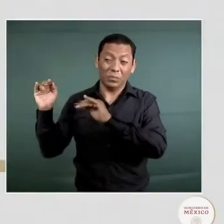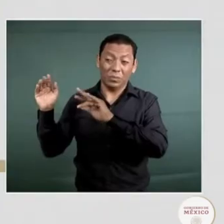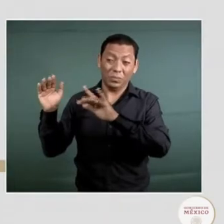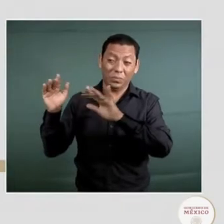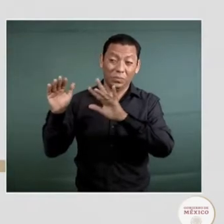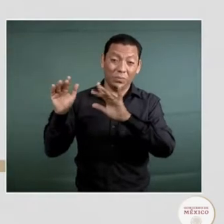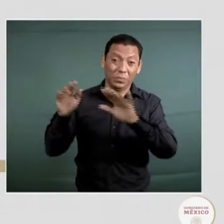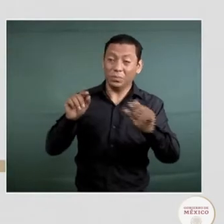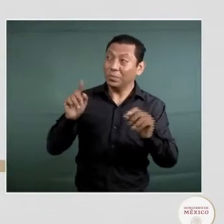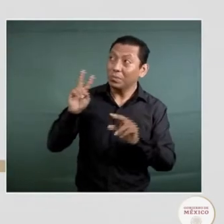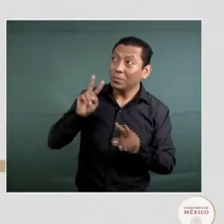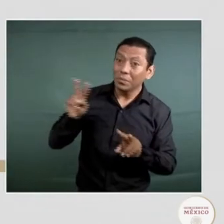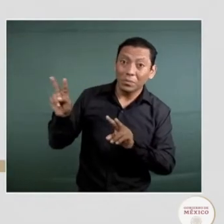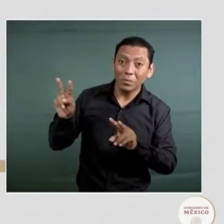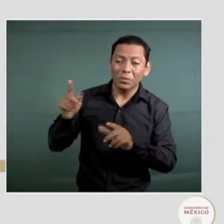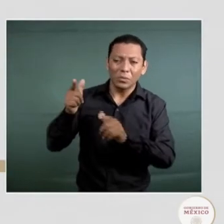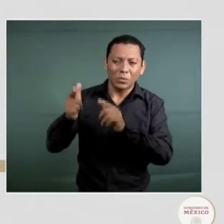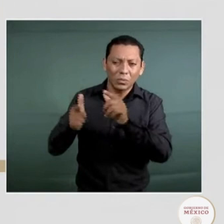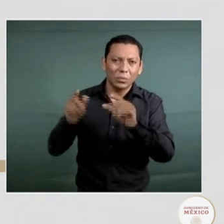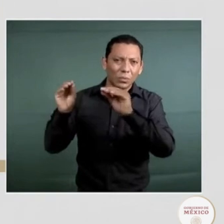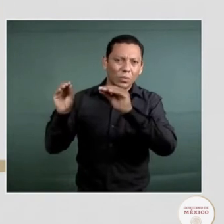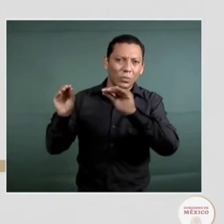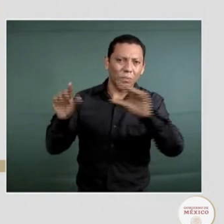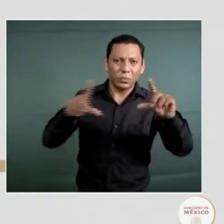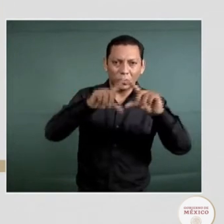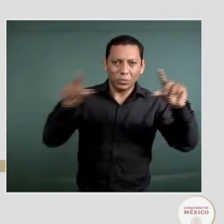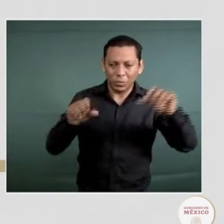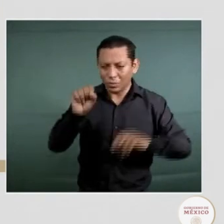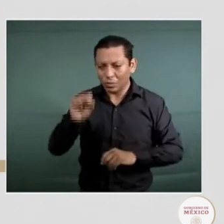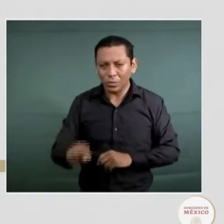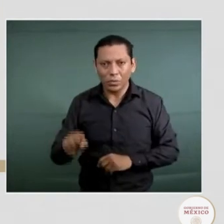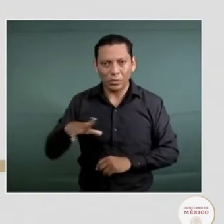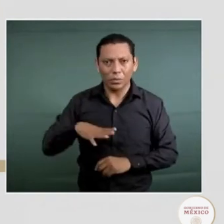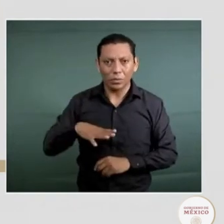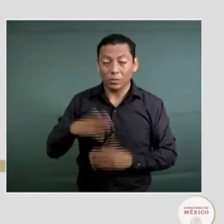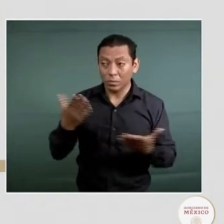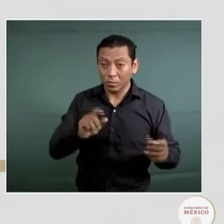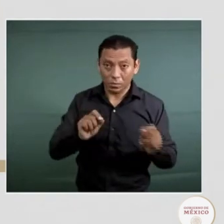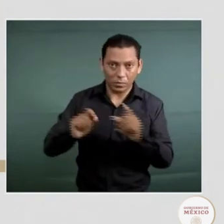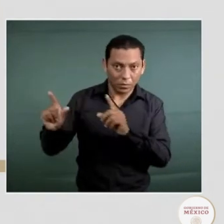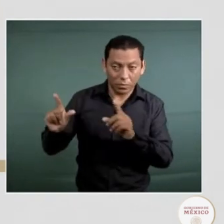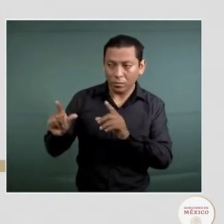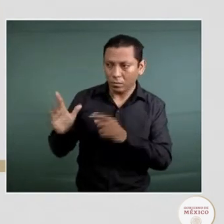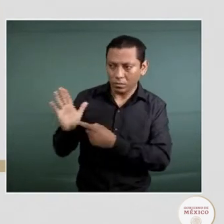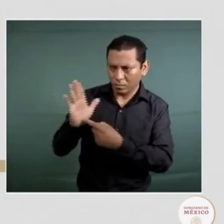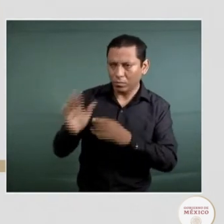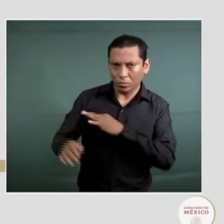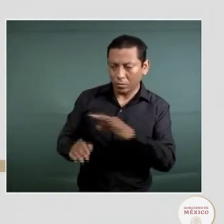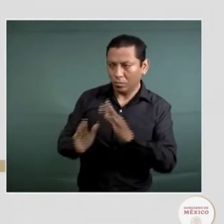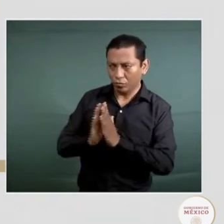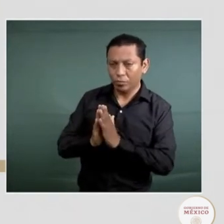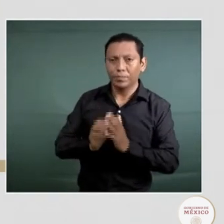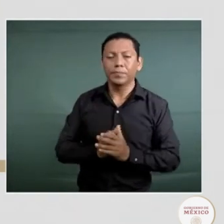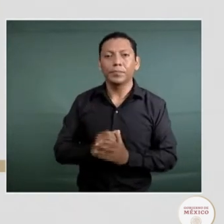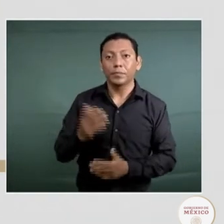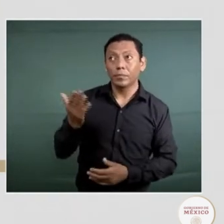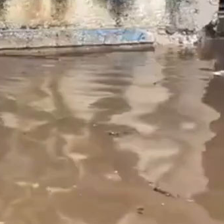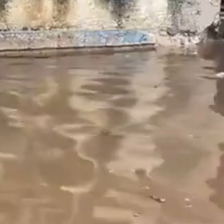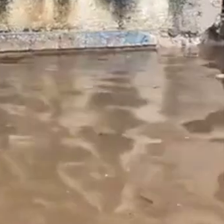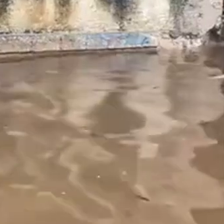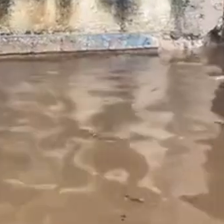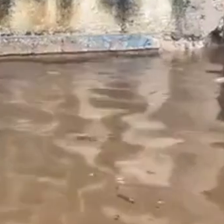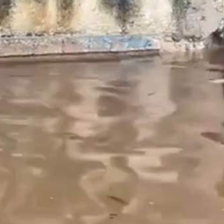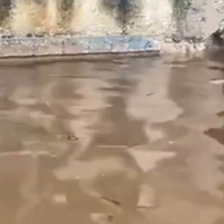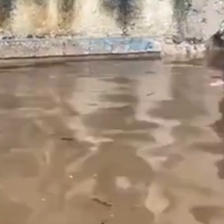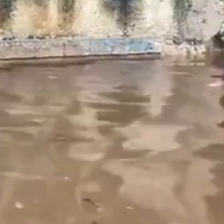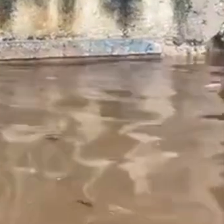tropical. Actualmente, Cristóbal se encuentra a 27 kilómetros de Bacalán, Tabasco, y registra vientos sostenidos de 65 kilómetros por